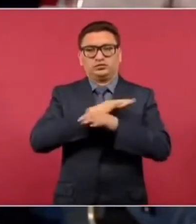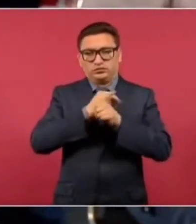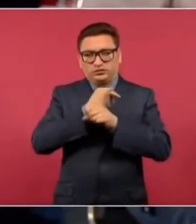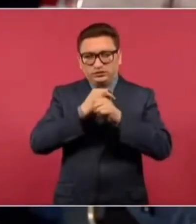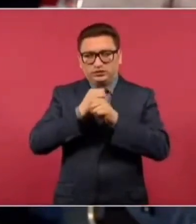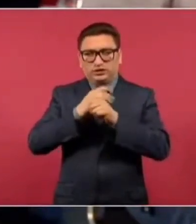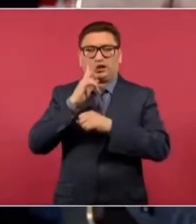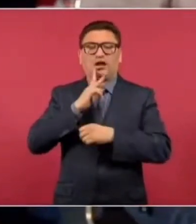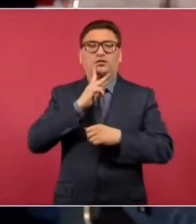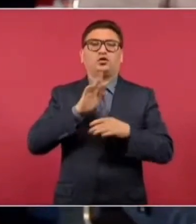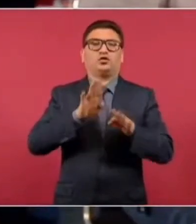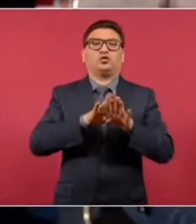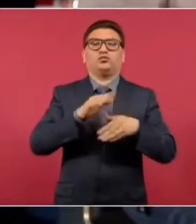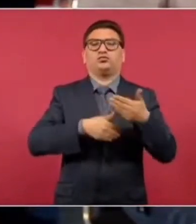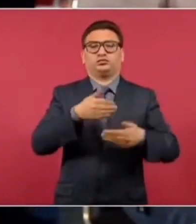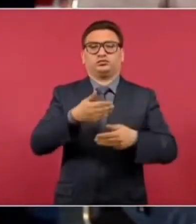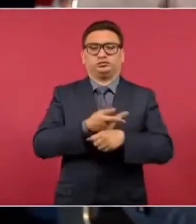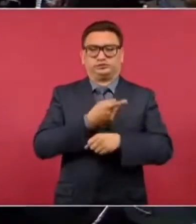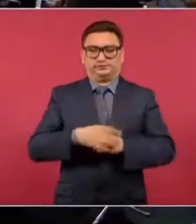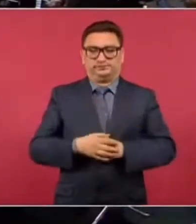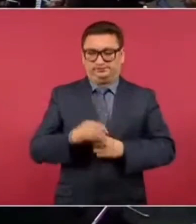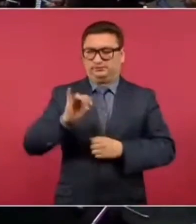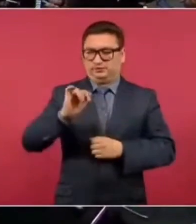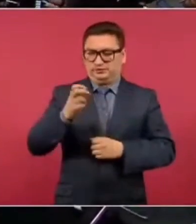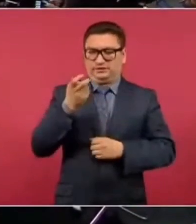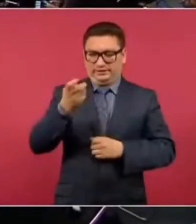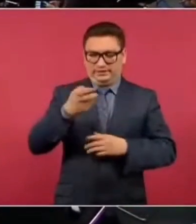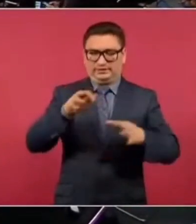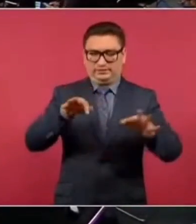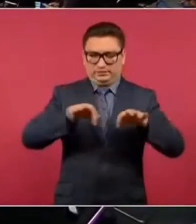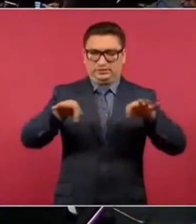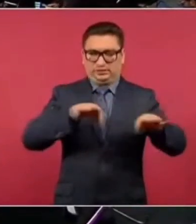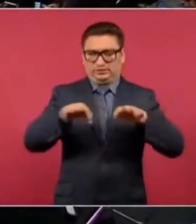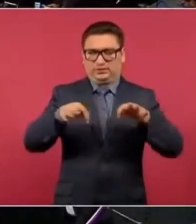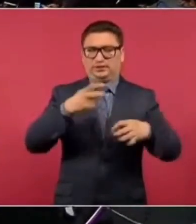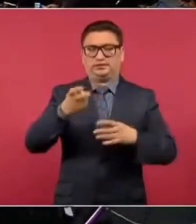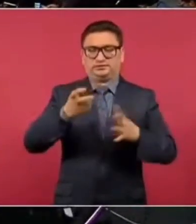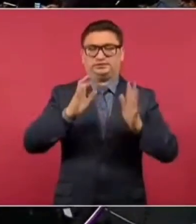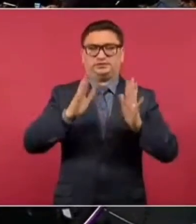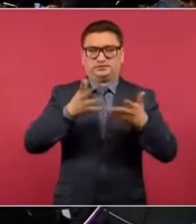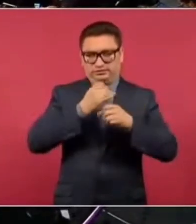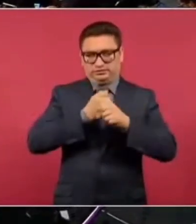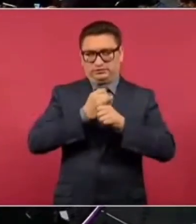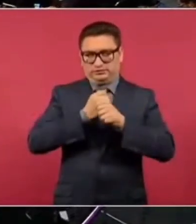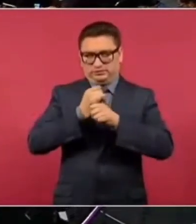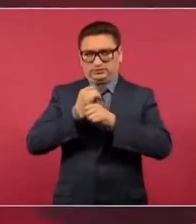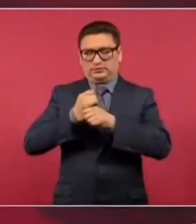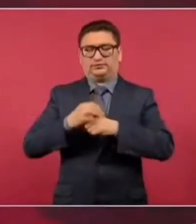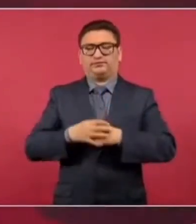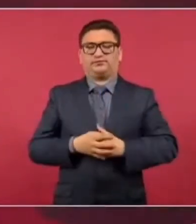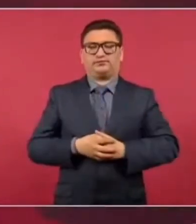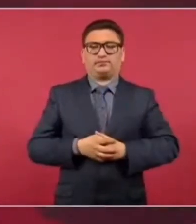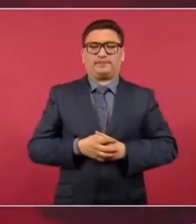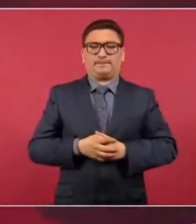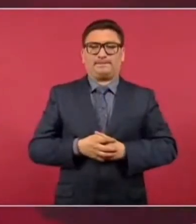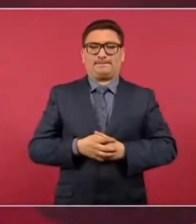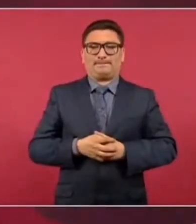al respecto. ¿Cómo va esta situación, presidente? Se está trabajando en eso, ya hay una